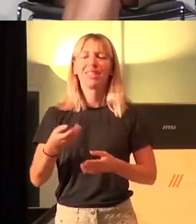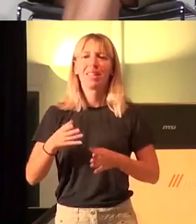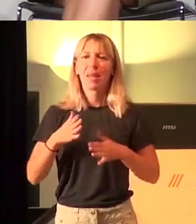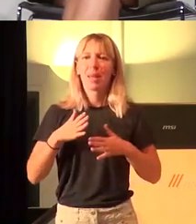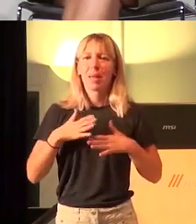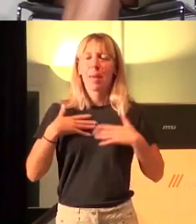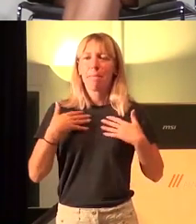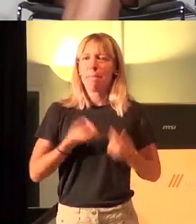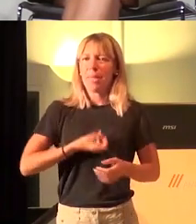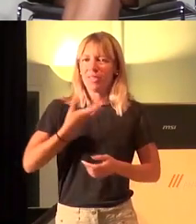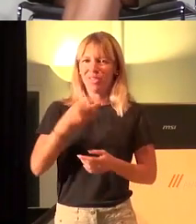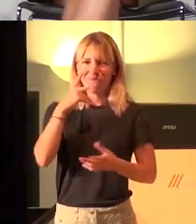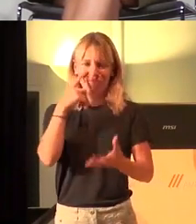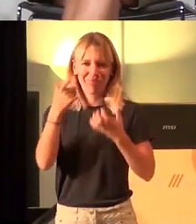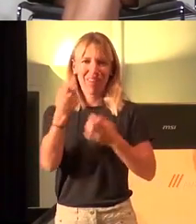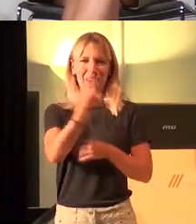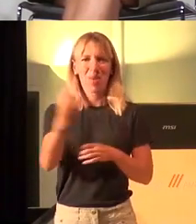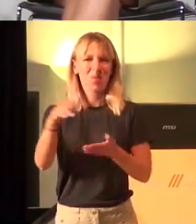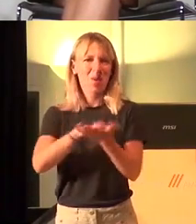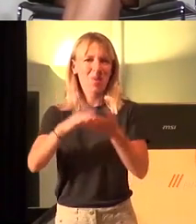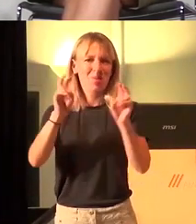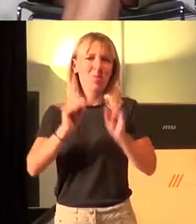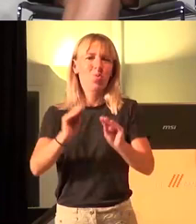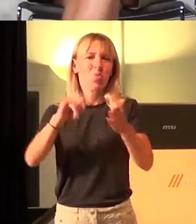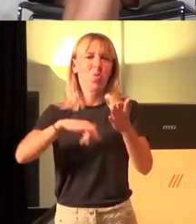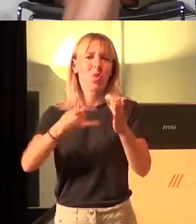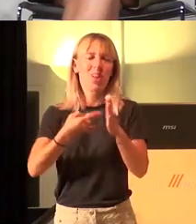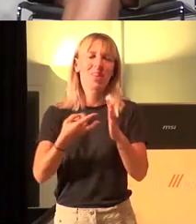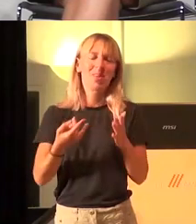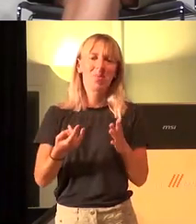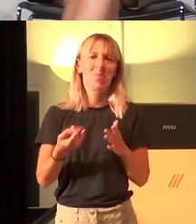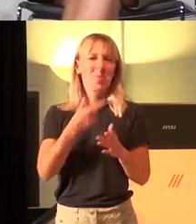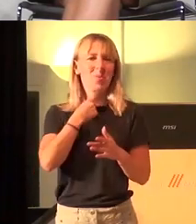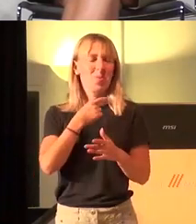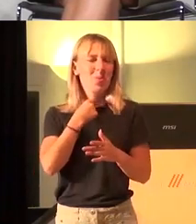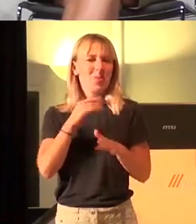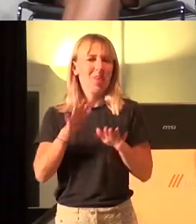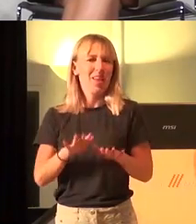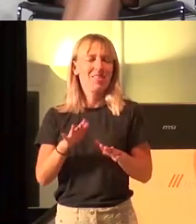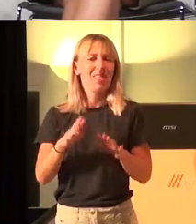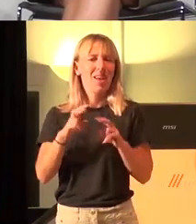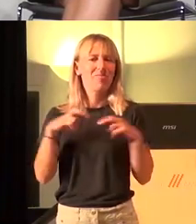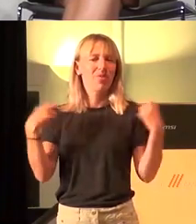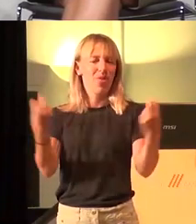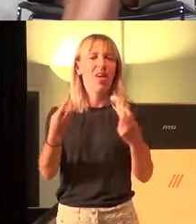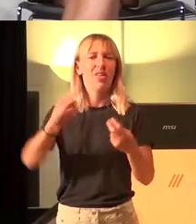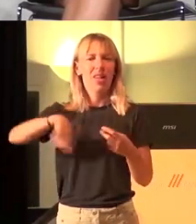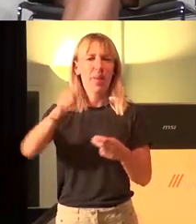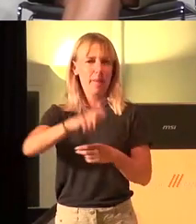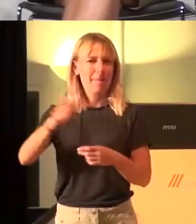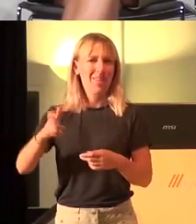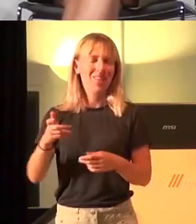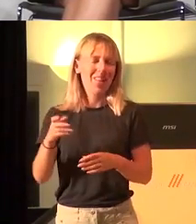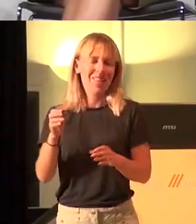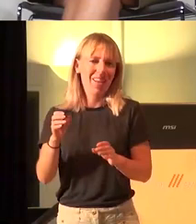pasión que se nota cuando cada uno habla de su proyecto, pues gusta estar rodeado de estas personas. Así que